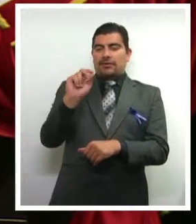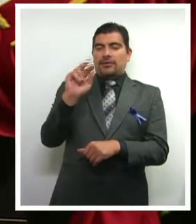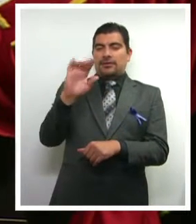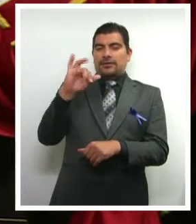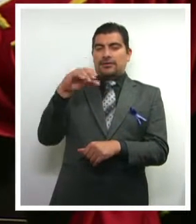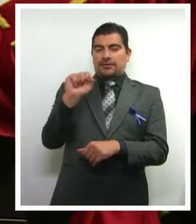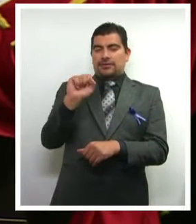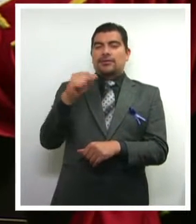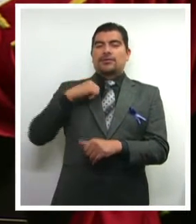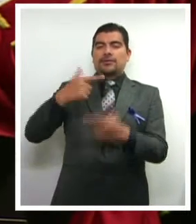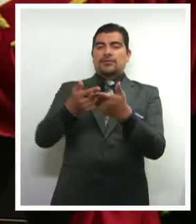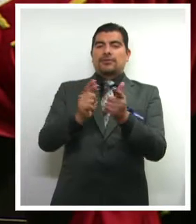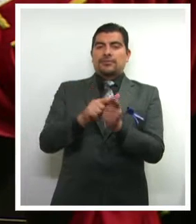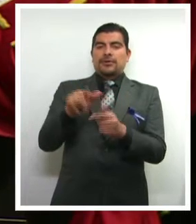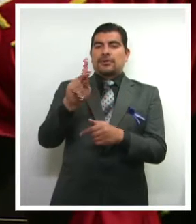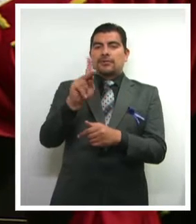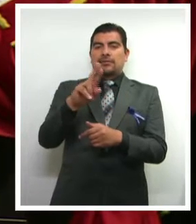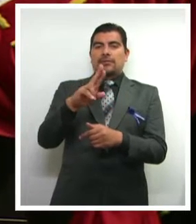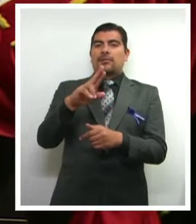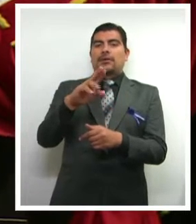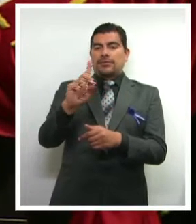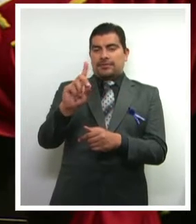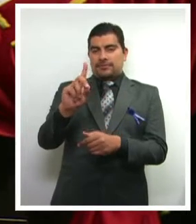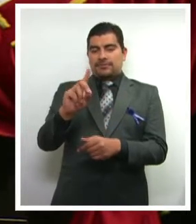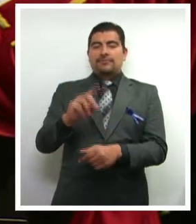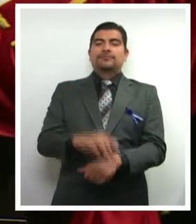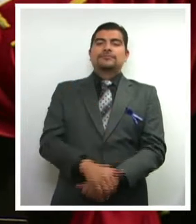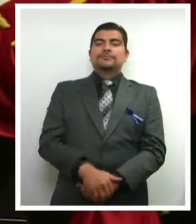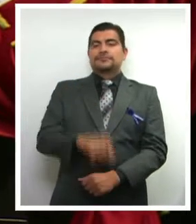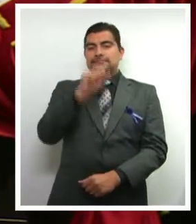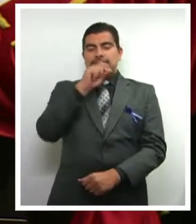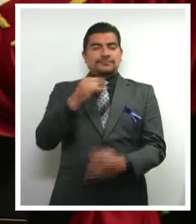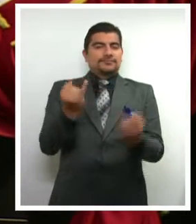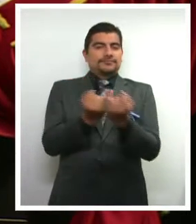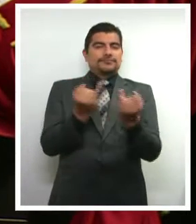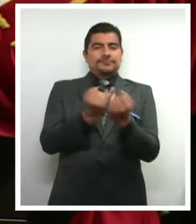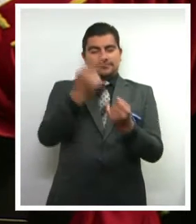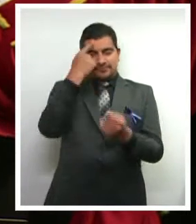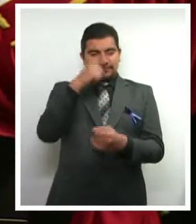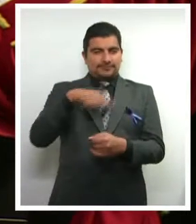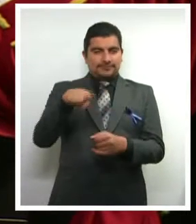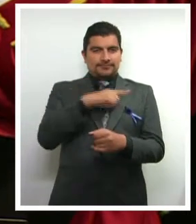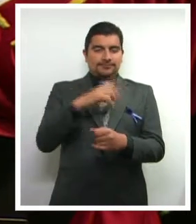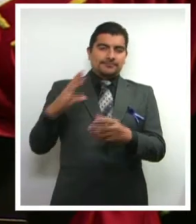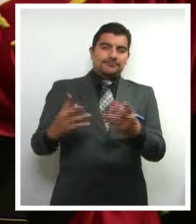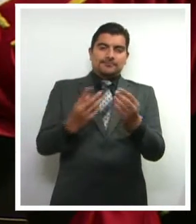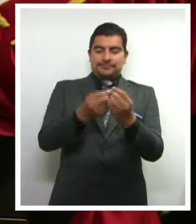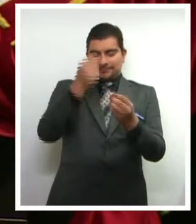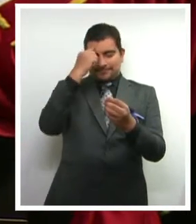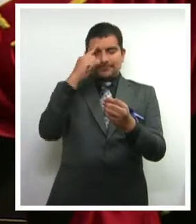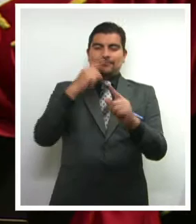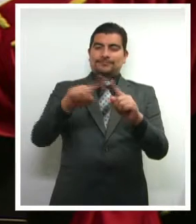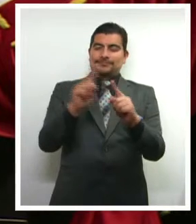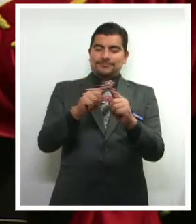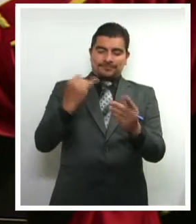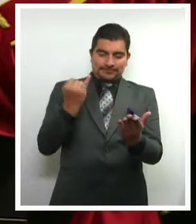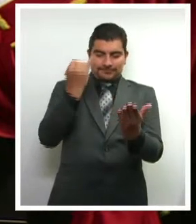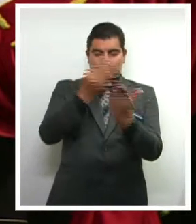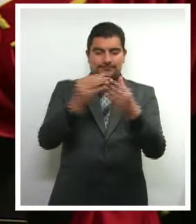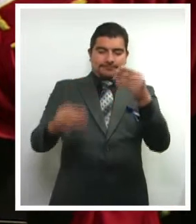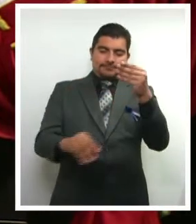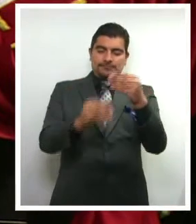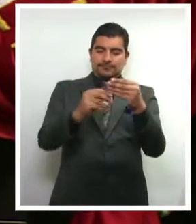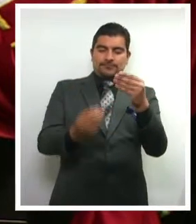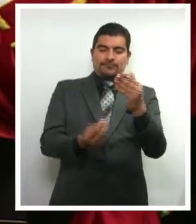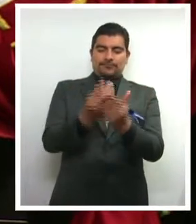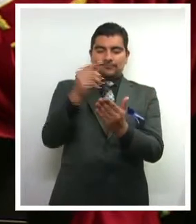Grupo Parlamentario de la Revolución Democrática. Con proyecto de decreto por el que se adicionan, se crea un artículo nuevo